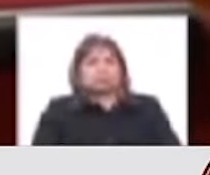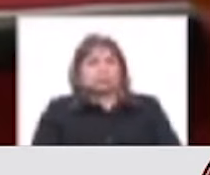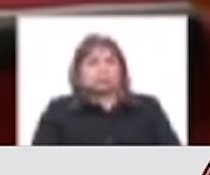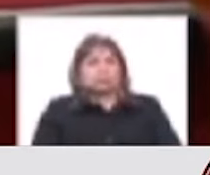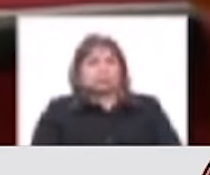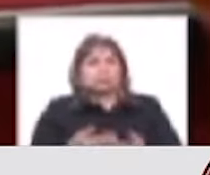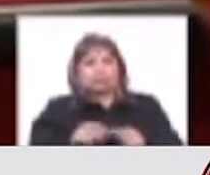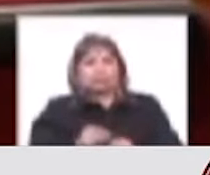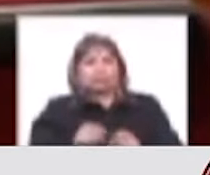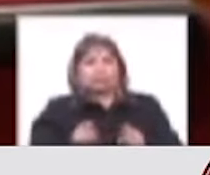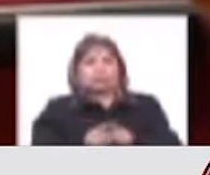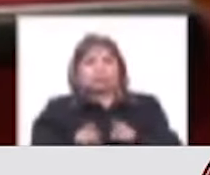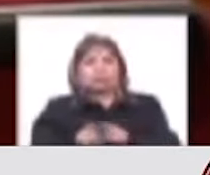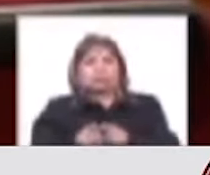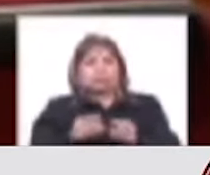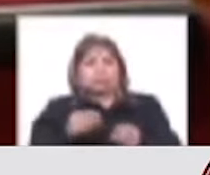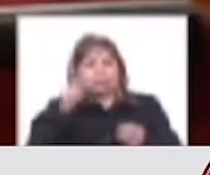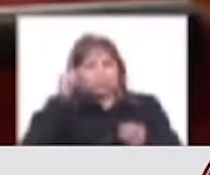anticonstitucional.